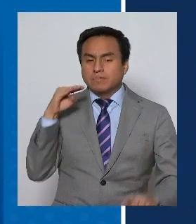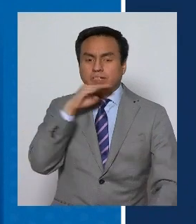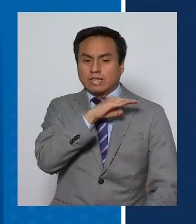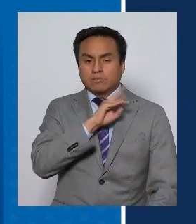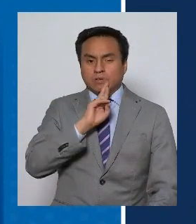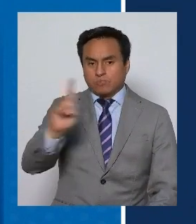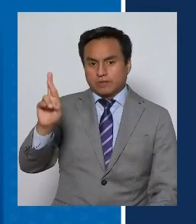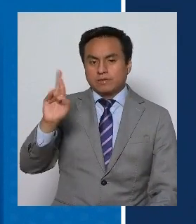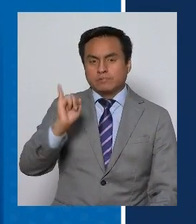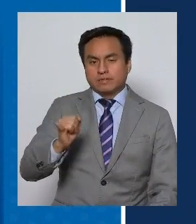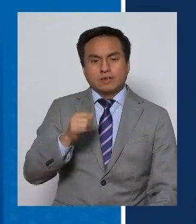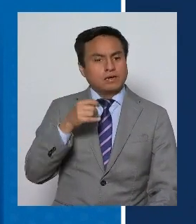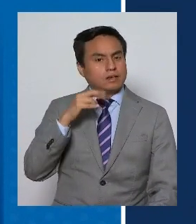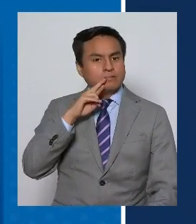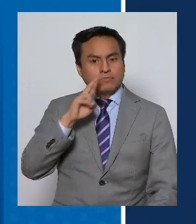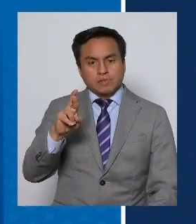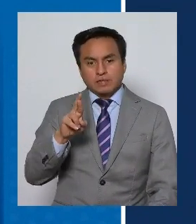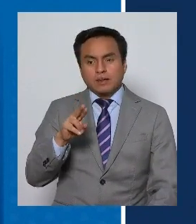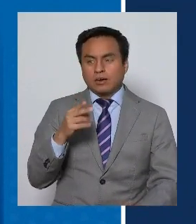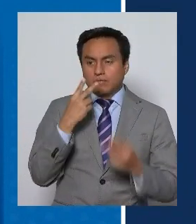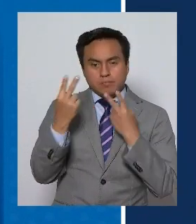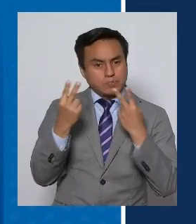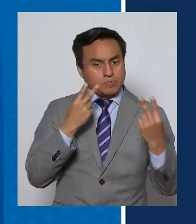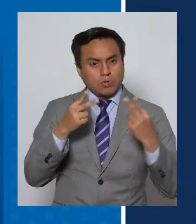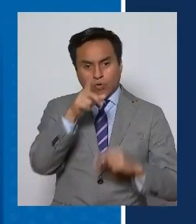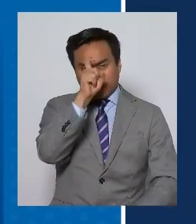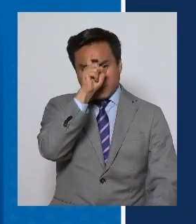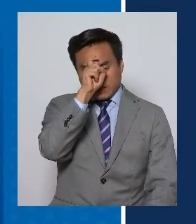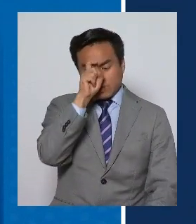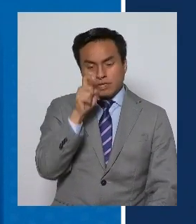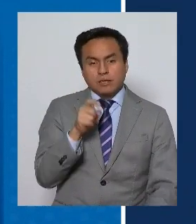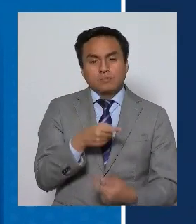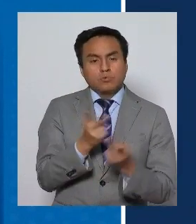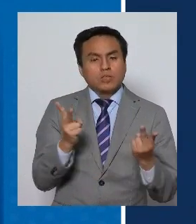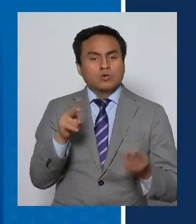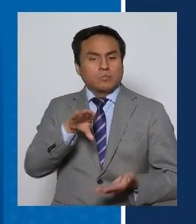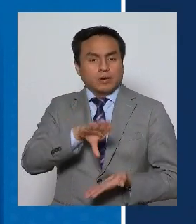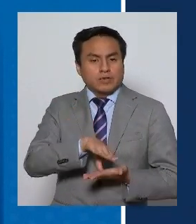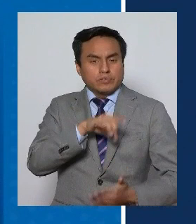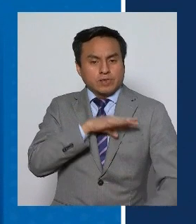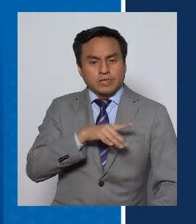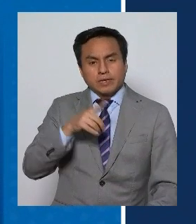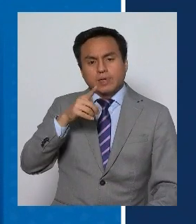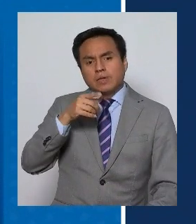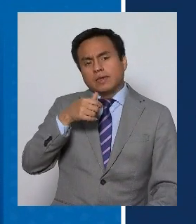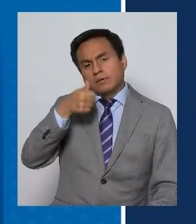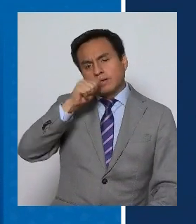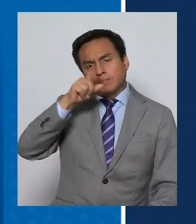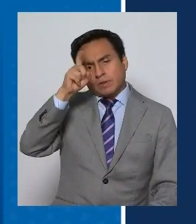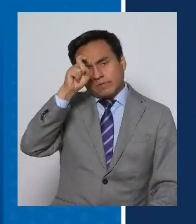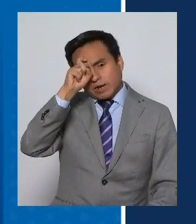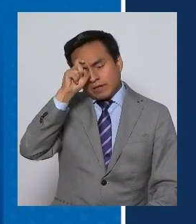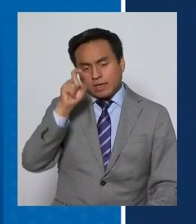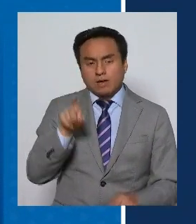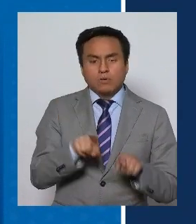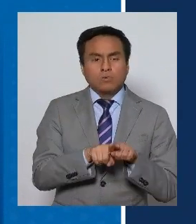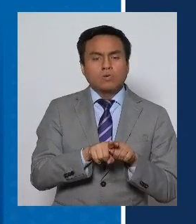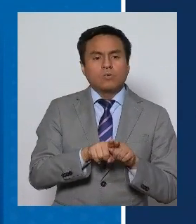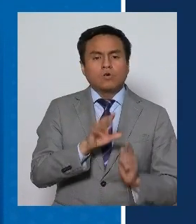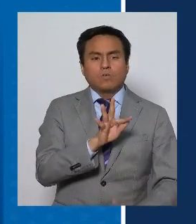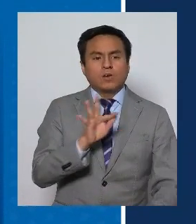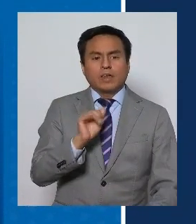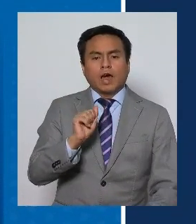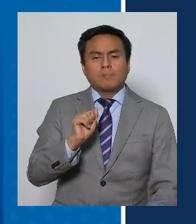es la respuesta. Esa es la respuesta que estamos viendo en los hospitales públicos de nuestro país, en las clínicas privadas, en los hospitales de las Fuerzas